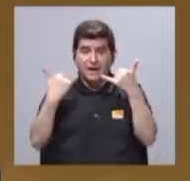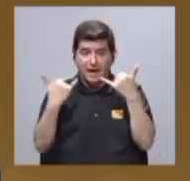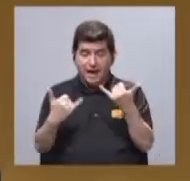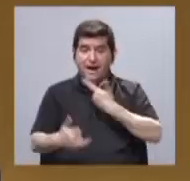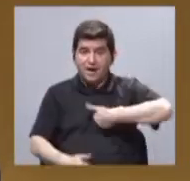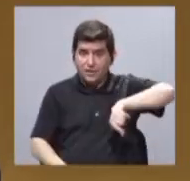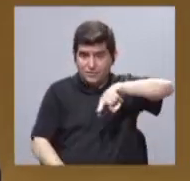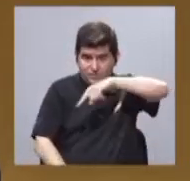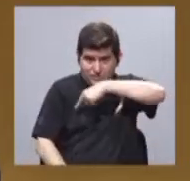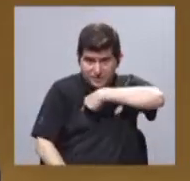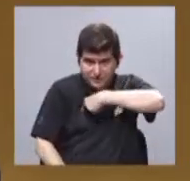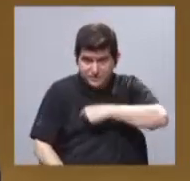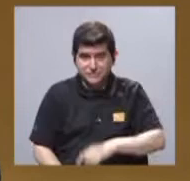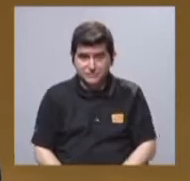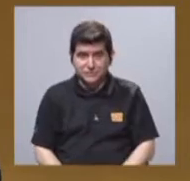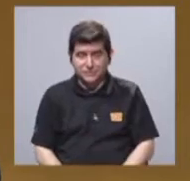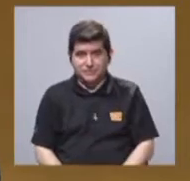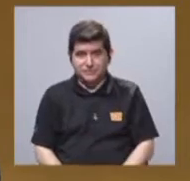movemos